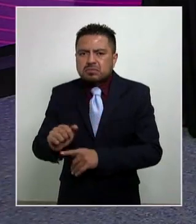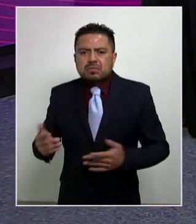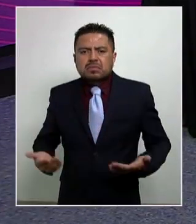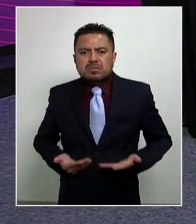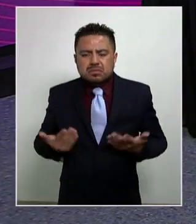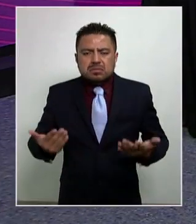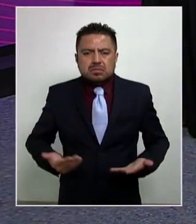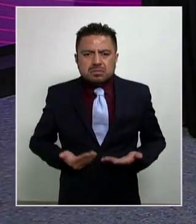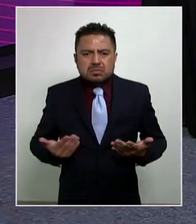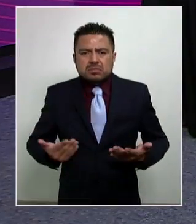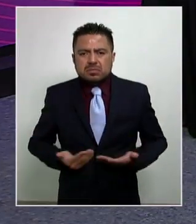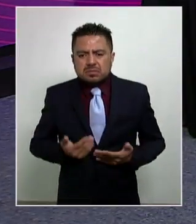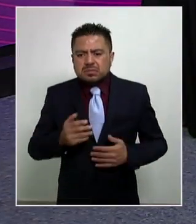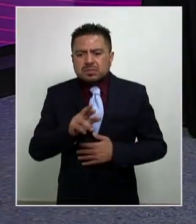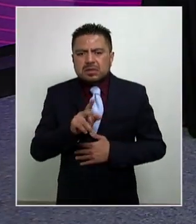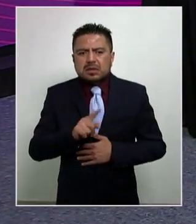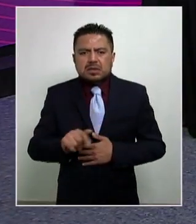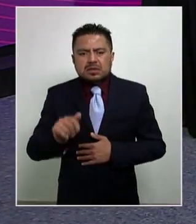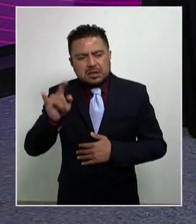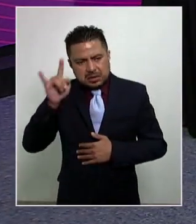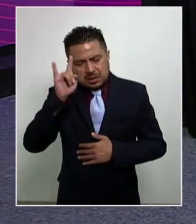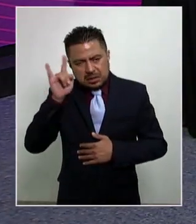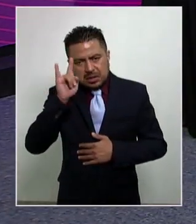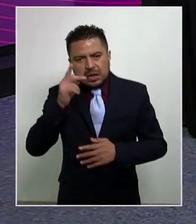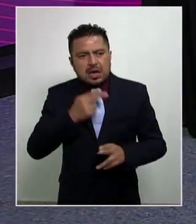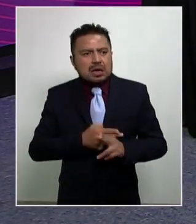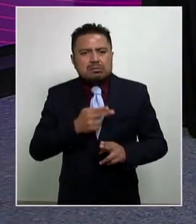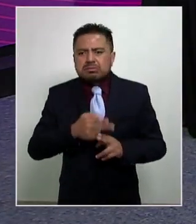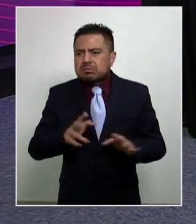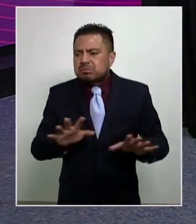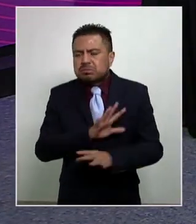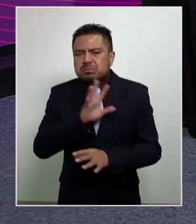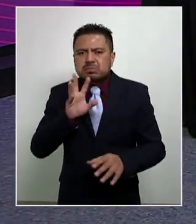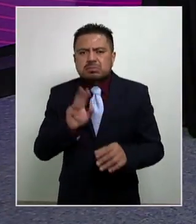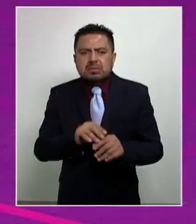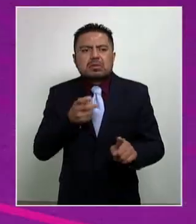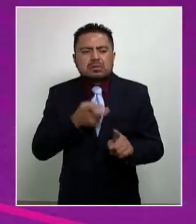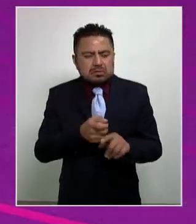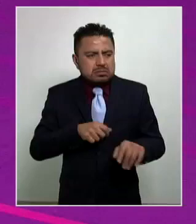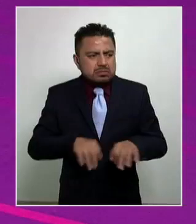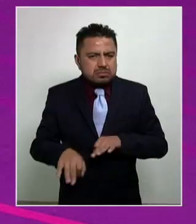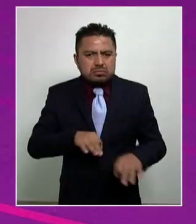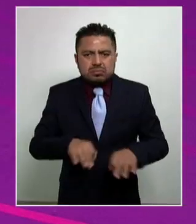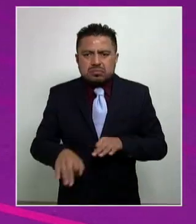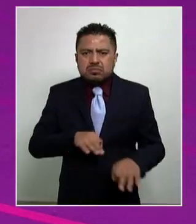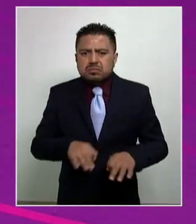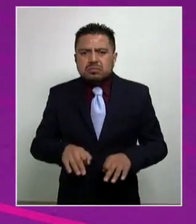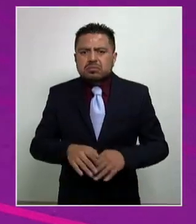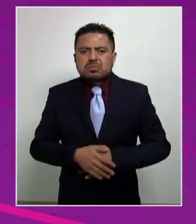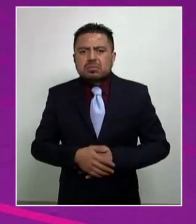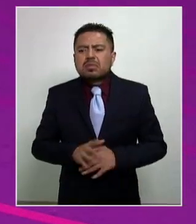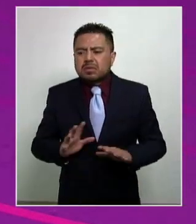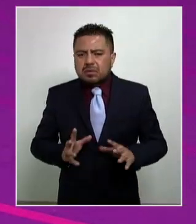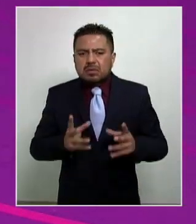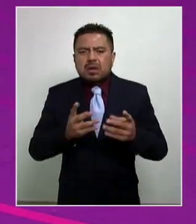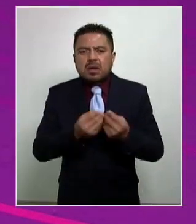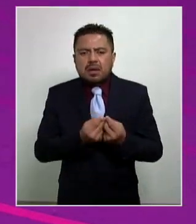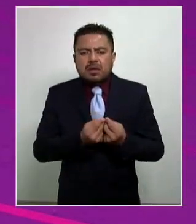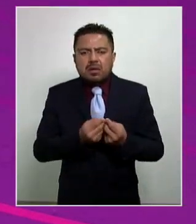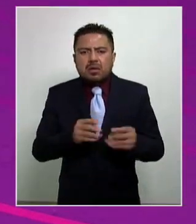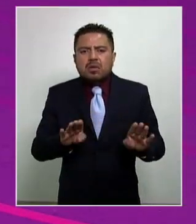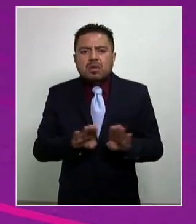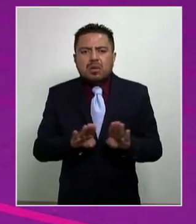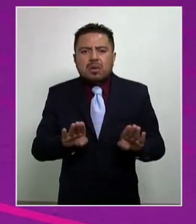bailarines de la danza de los diablos hasta Etiopía. Y todo. Entonces fue este trabajo, que es parte como de